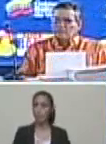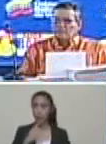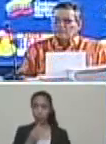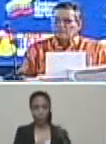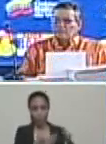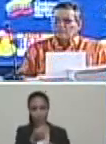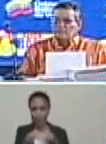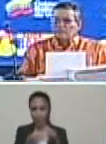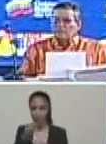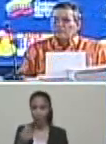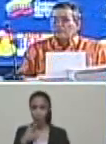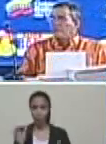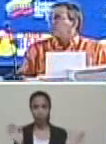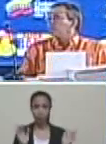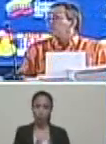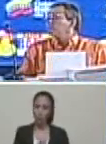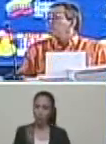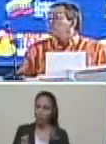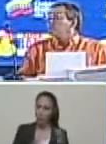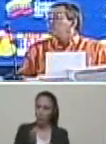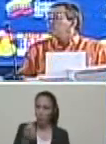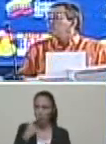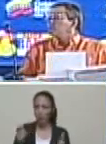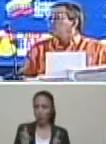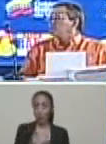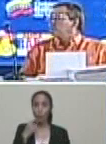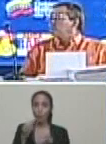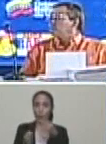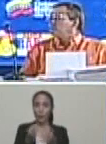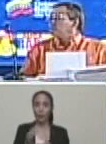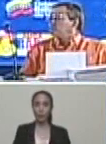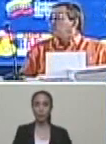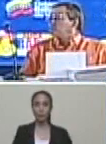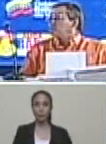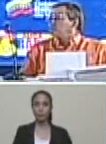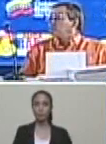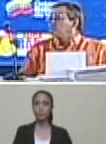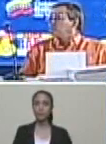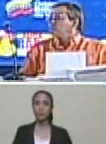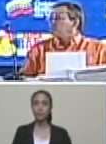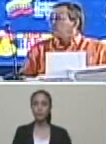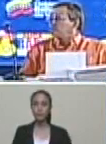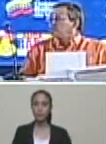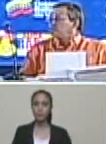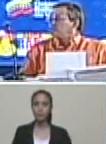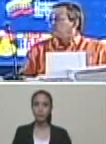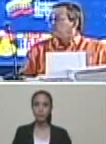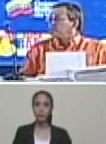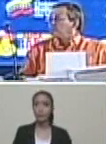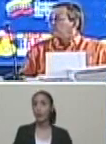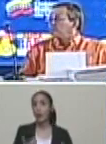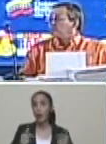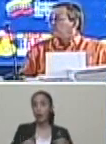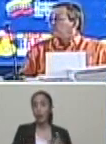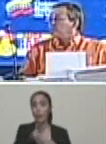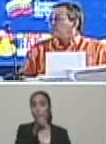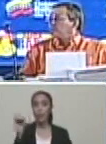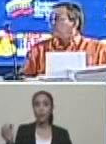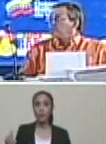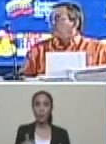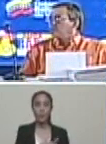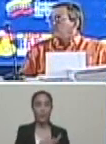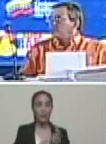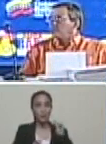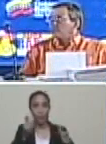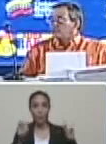esto a la gente de la Cruz Roja. Pero nos cuentan que tenemos a más de 20.000